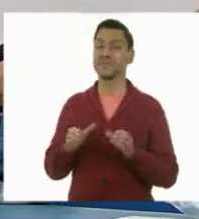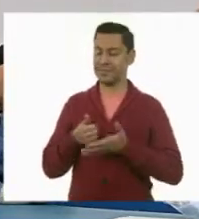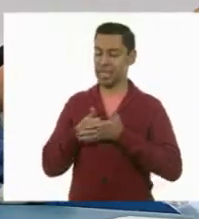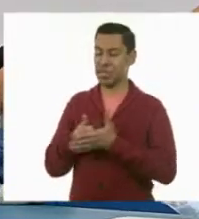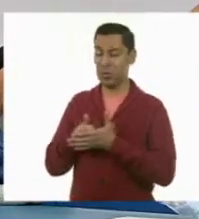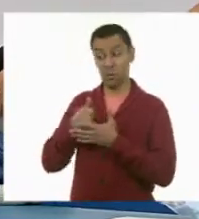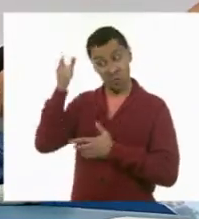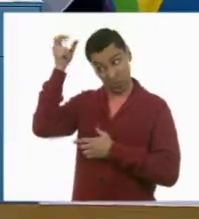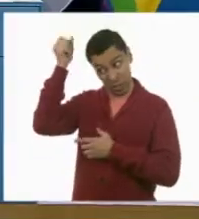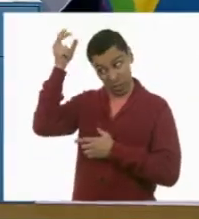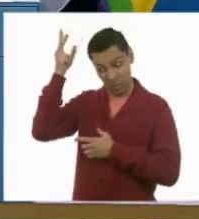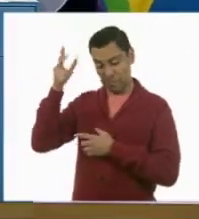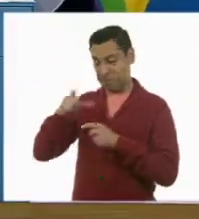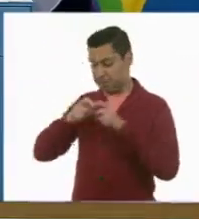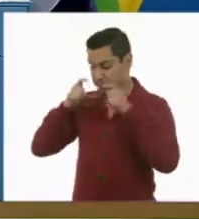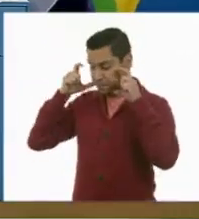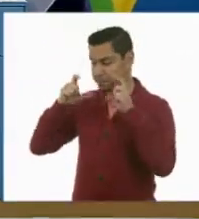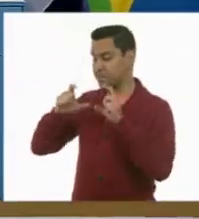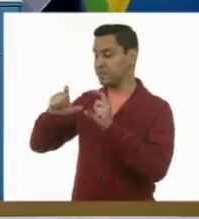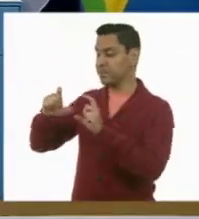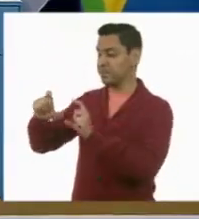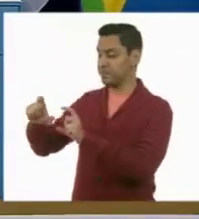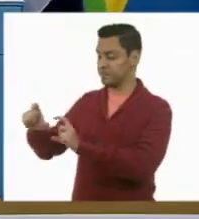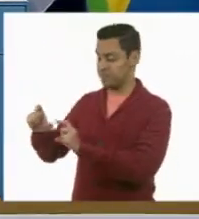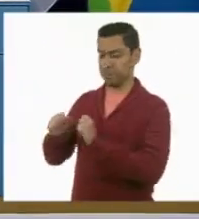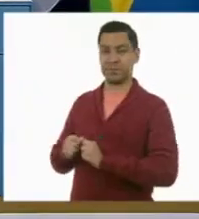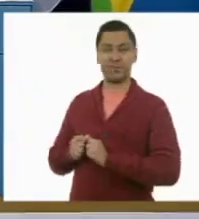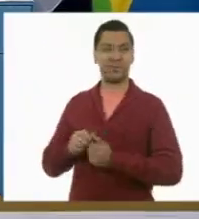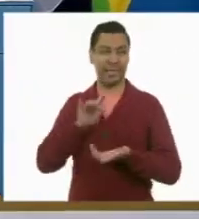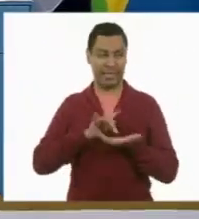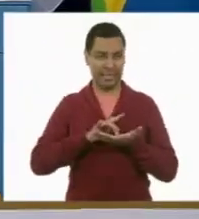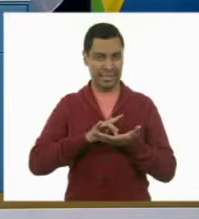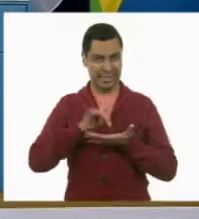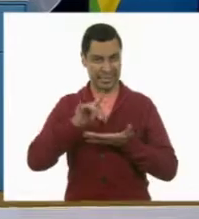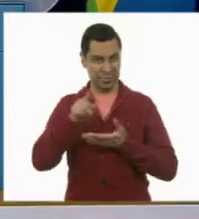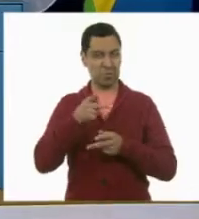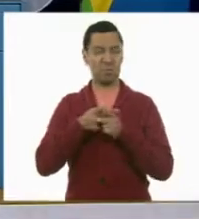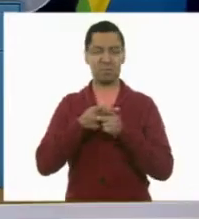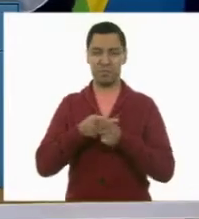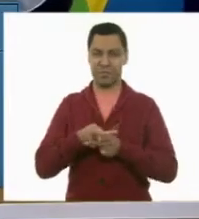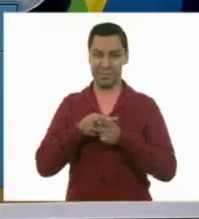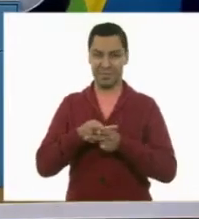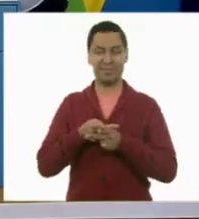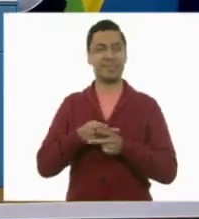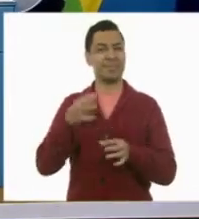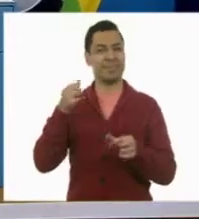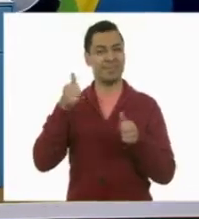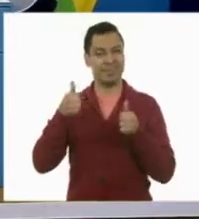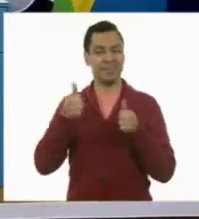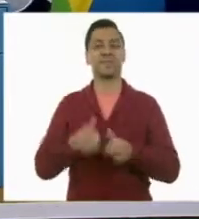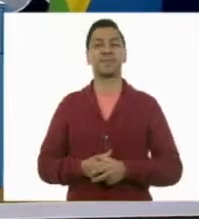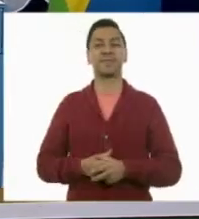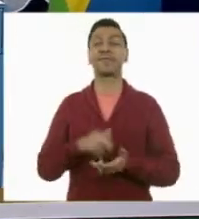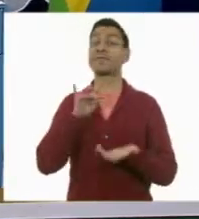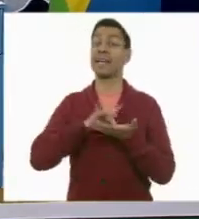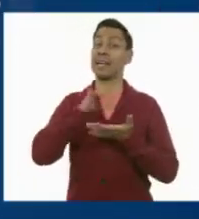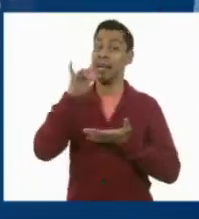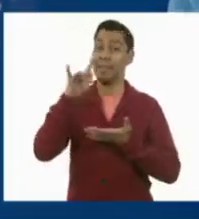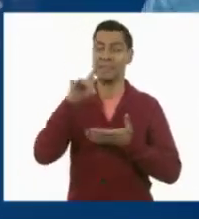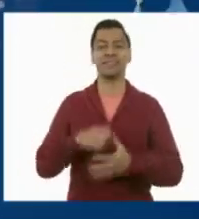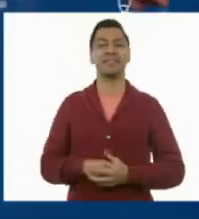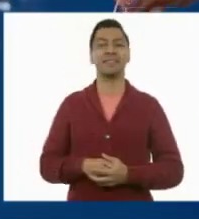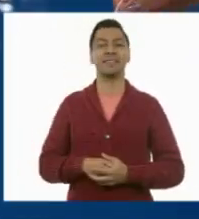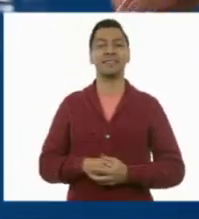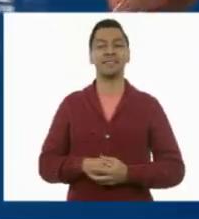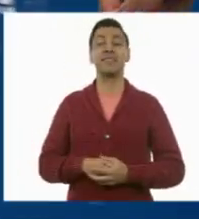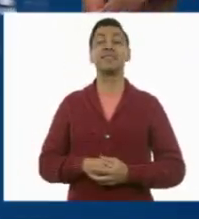ayudo. Permíteme. Gracias. No, a ti por tu paciencia. Listo. Gracias. Bueno, María.